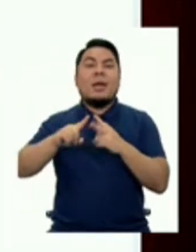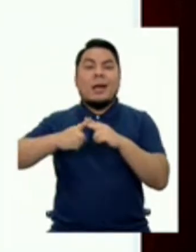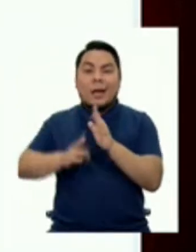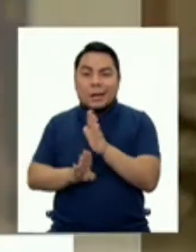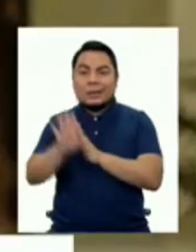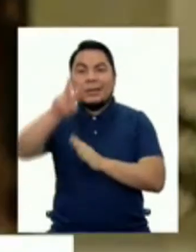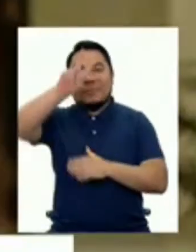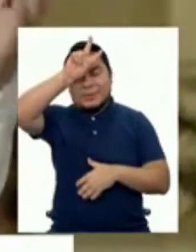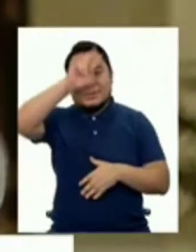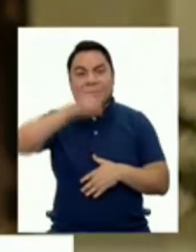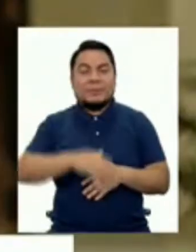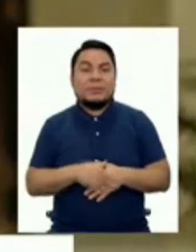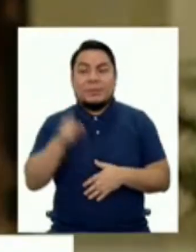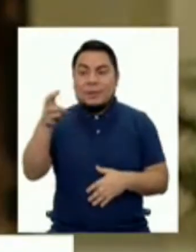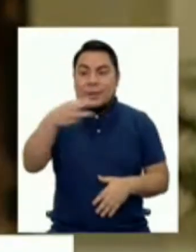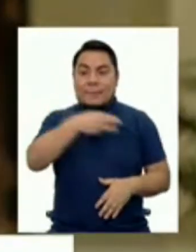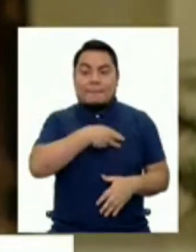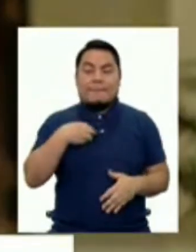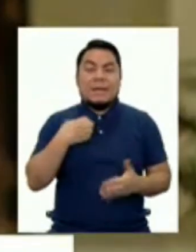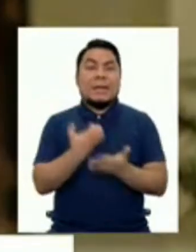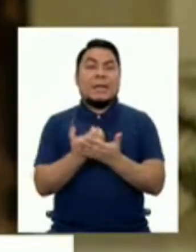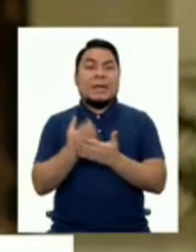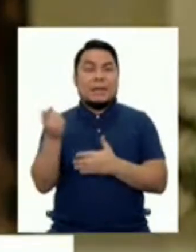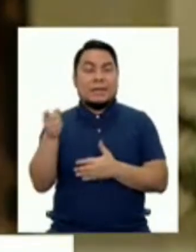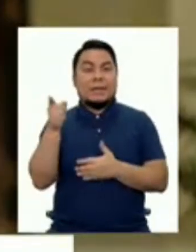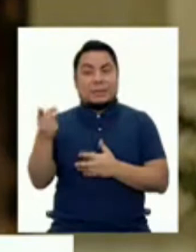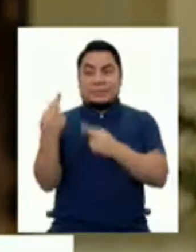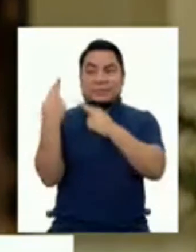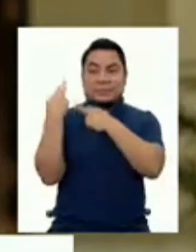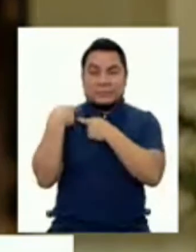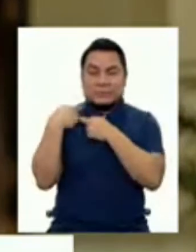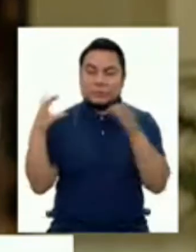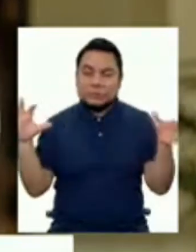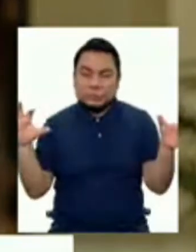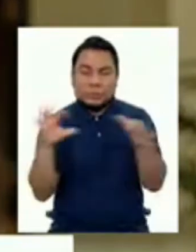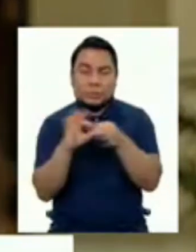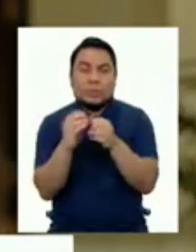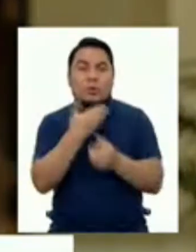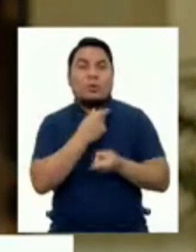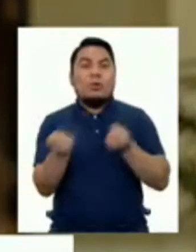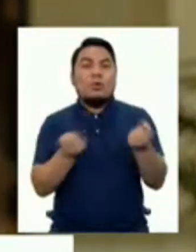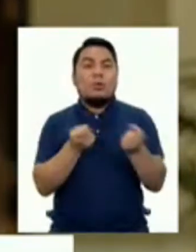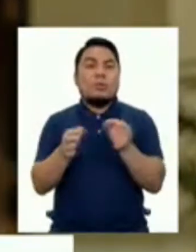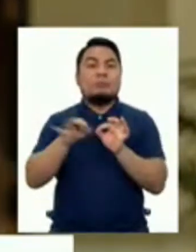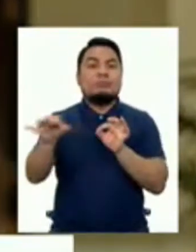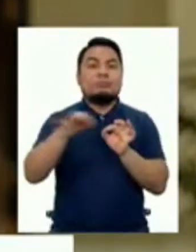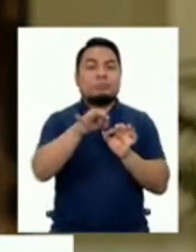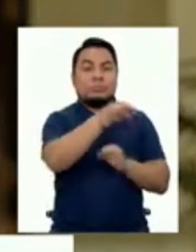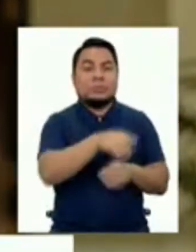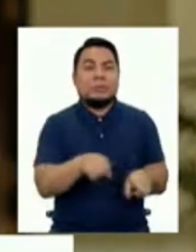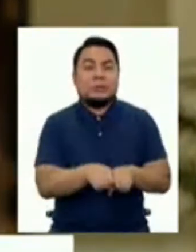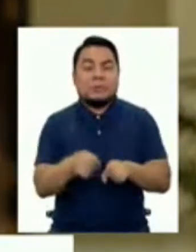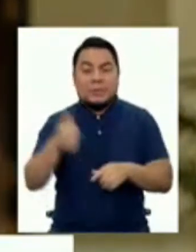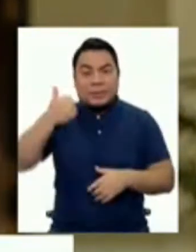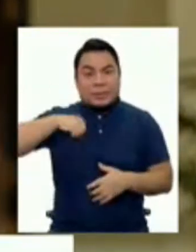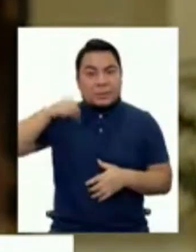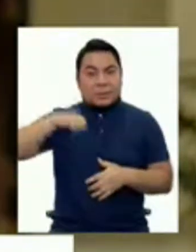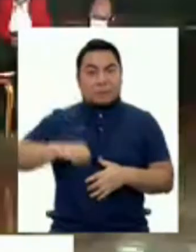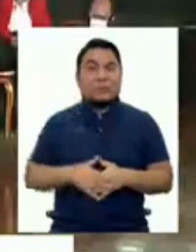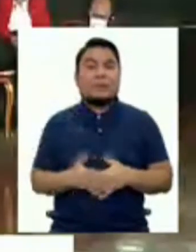Perú, y la ministra de Economía, en coordinación estrecha con gobernadores regionales y con los